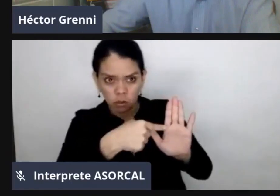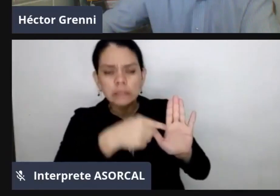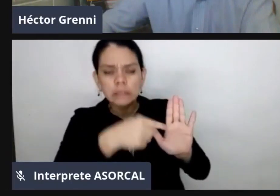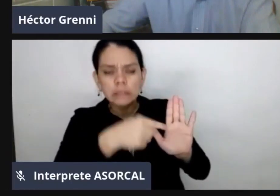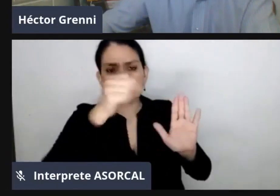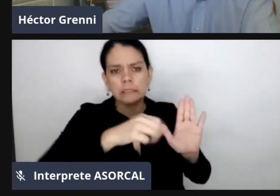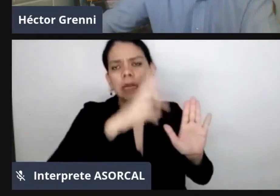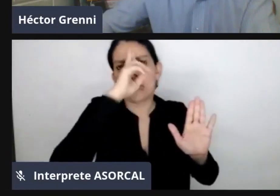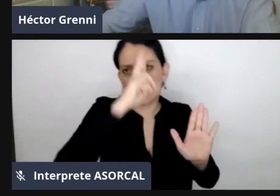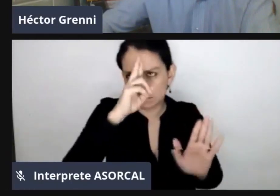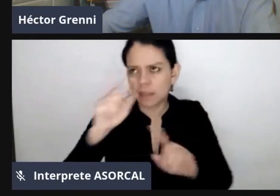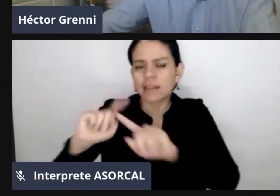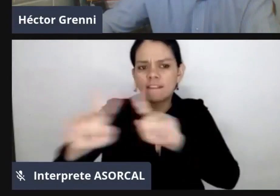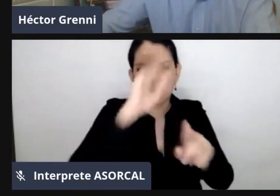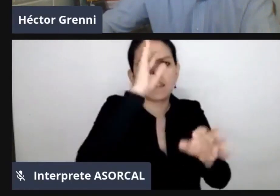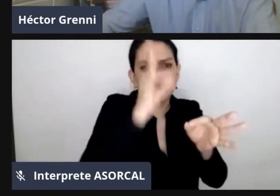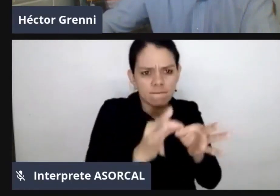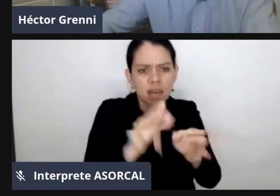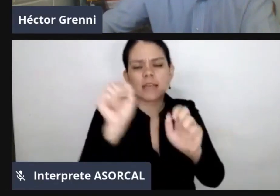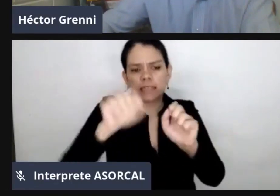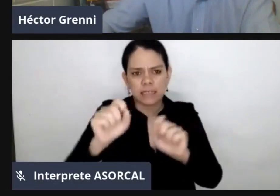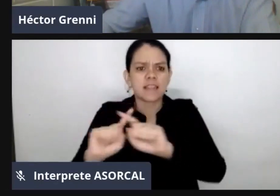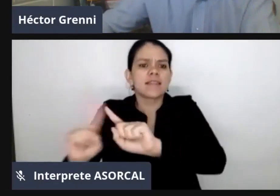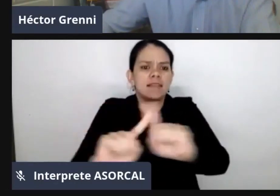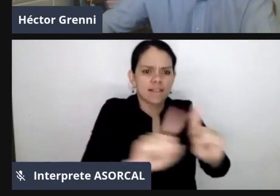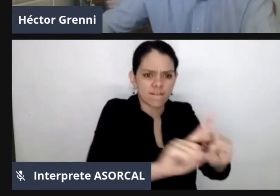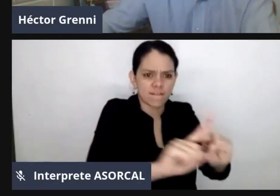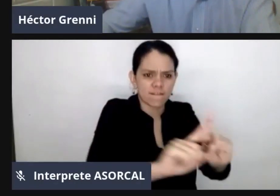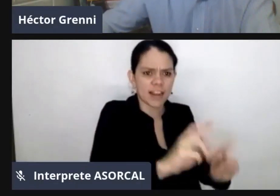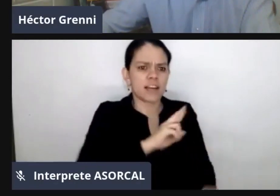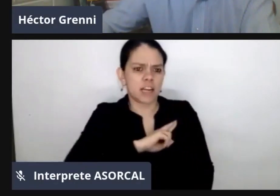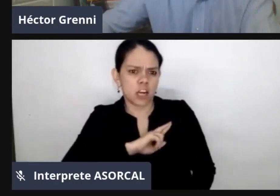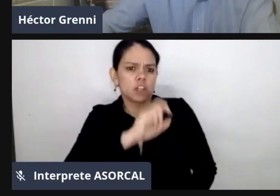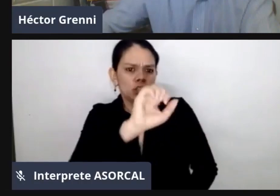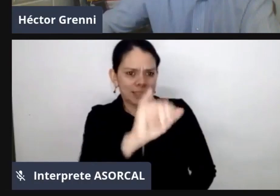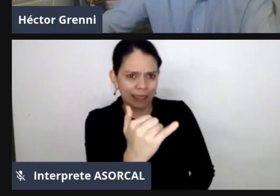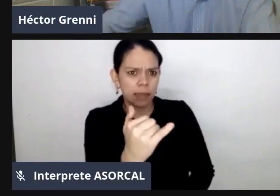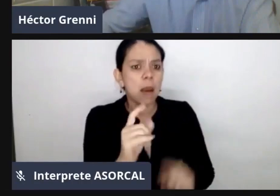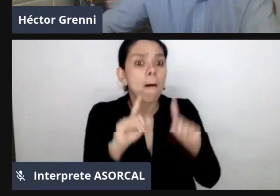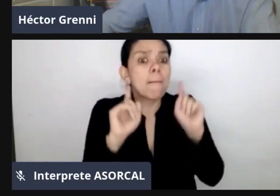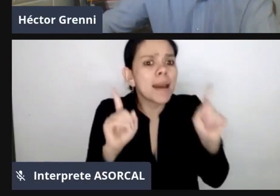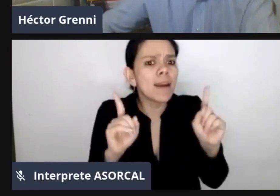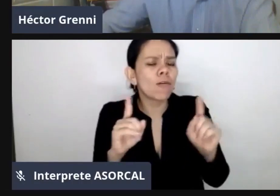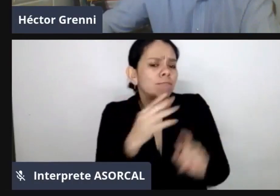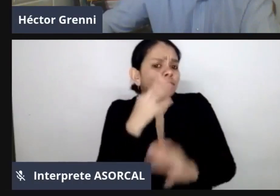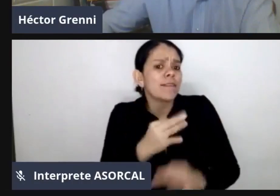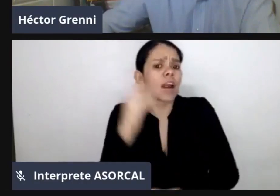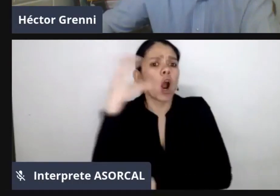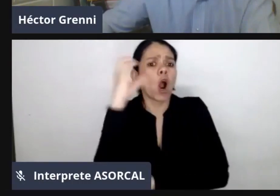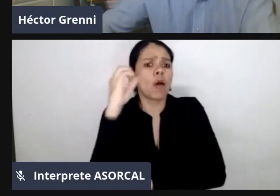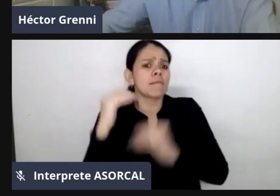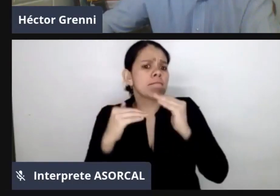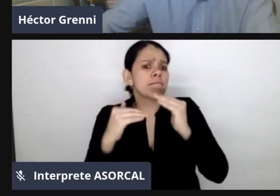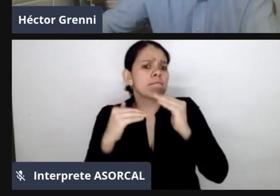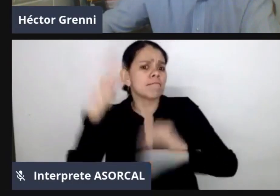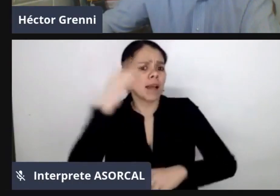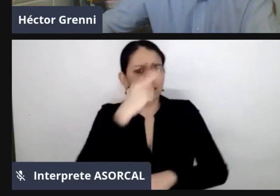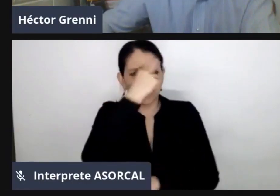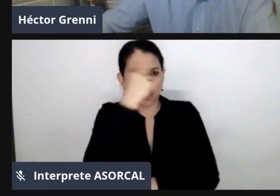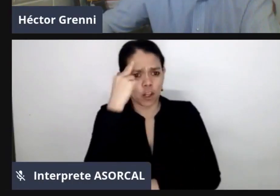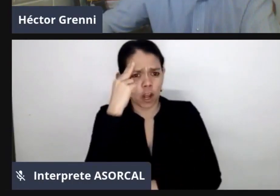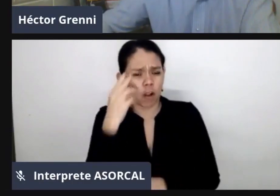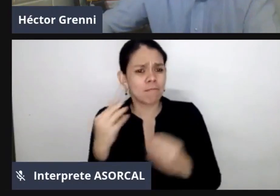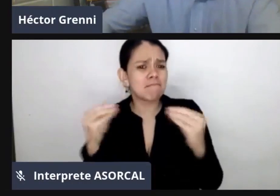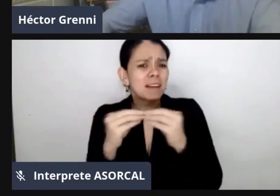bases católicas como buena parte de América Latina. Destaco estos elementos como elementos, digamos, que compartimos y que